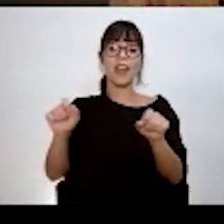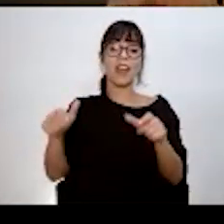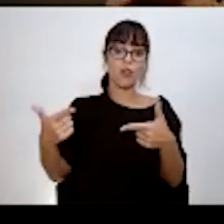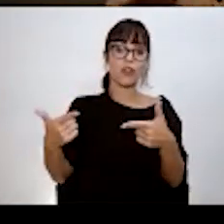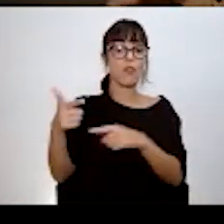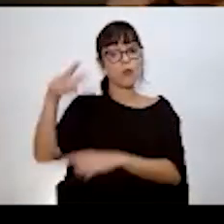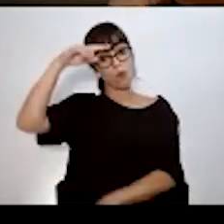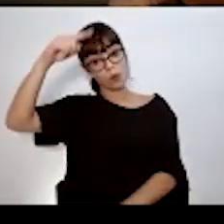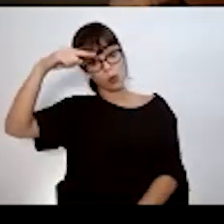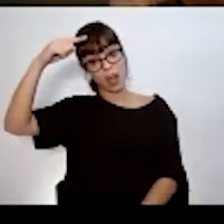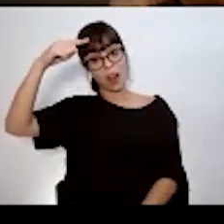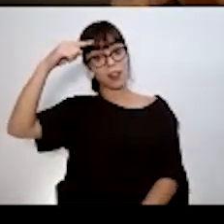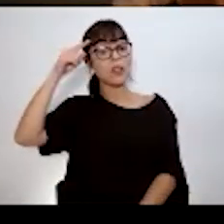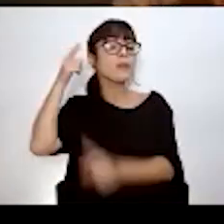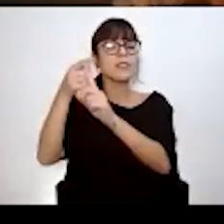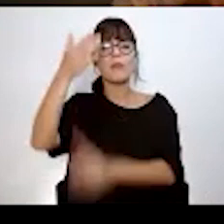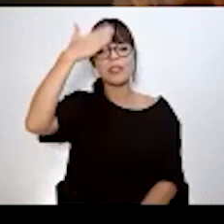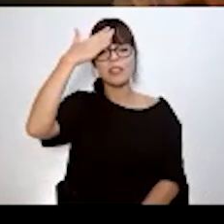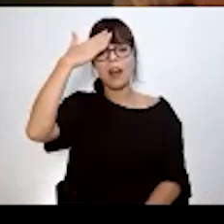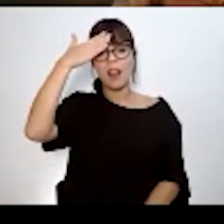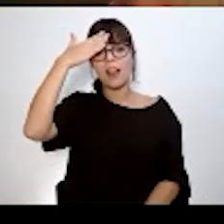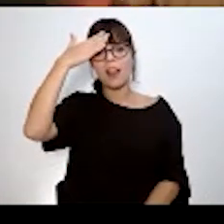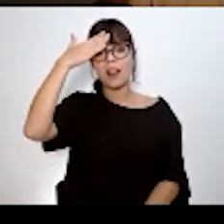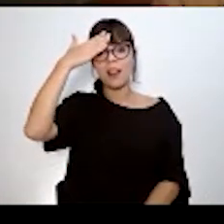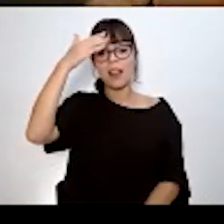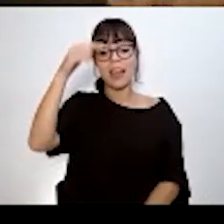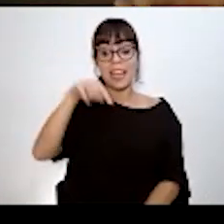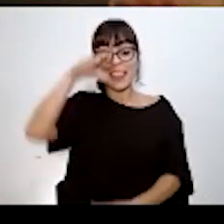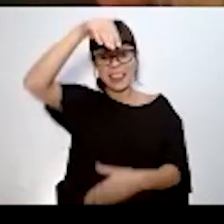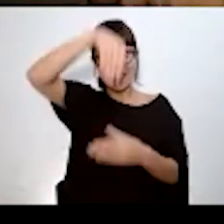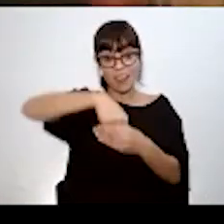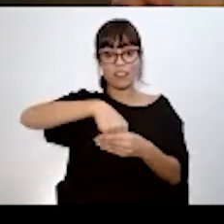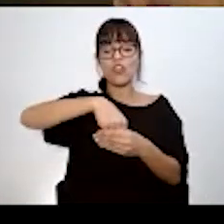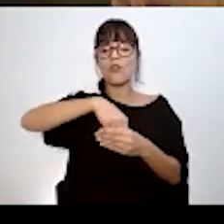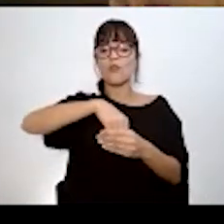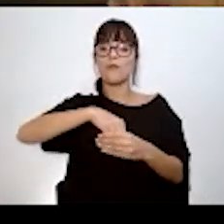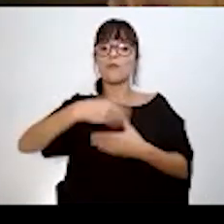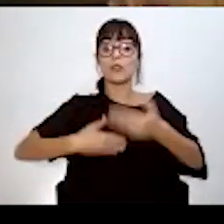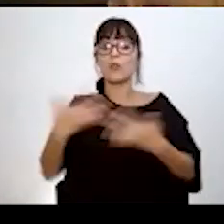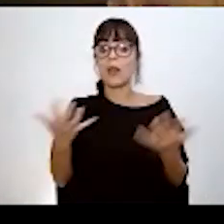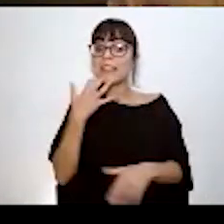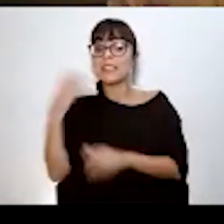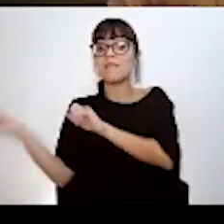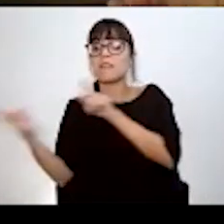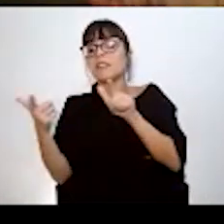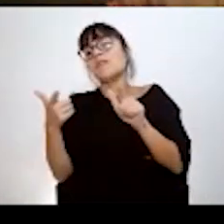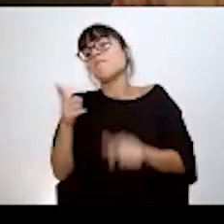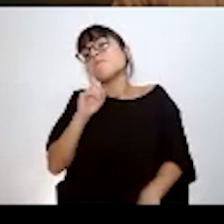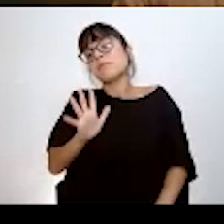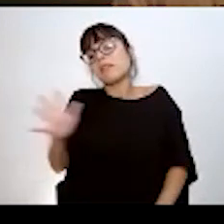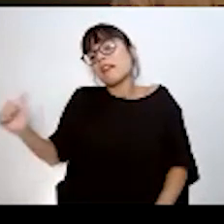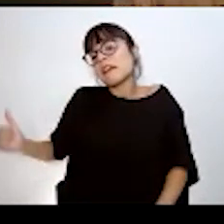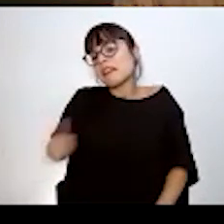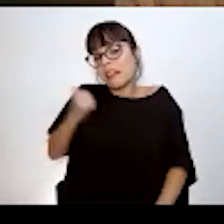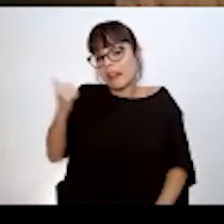primaba era la explicación a partir de procesos internos. Una llegada migratoria parecía que era un fenómeno casual que podía introducir